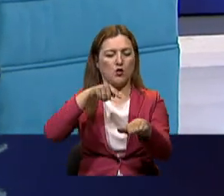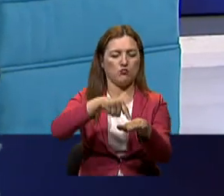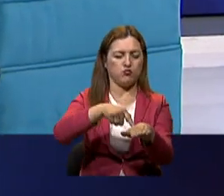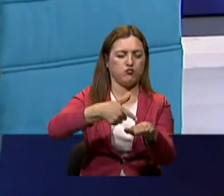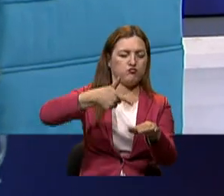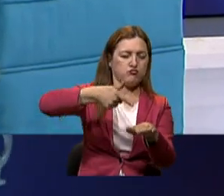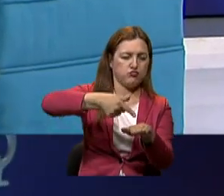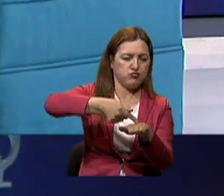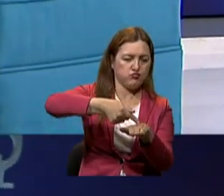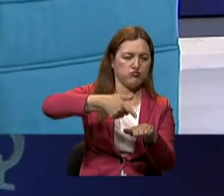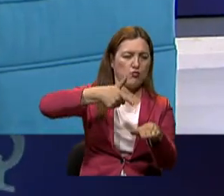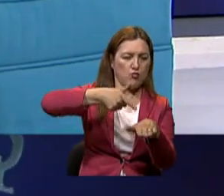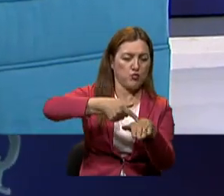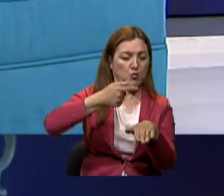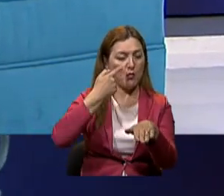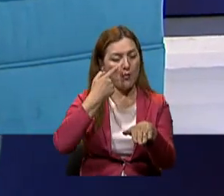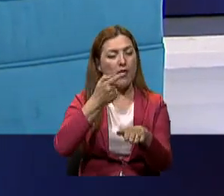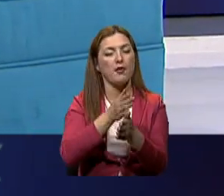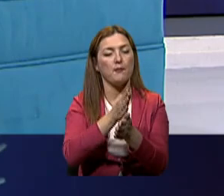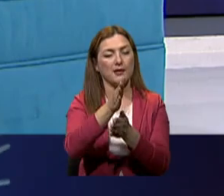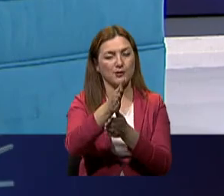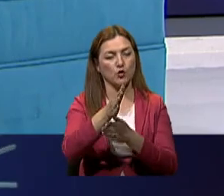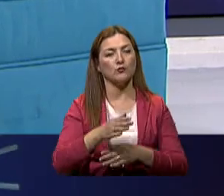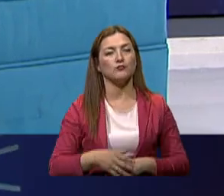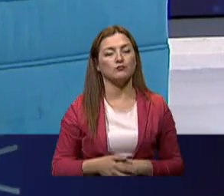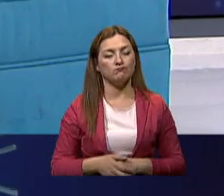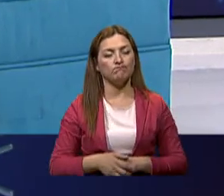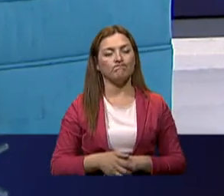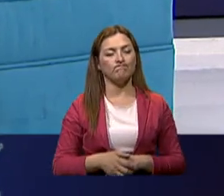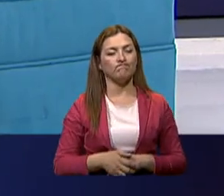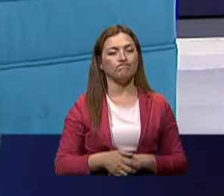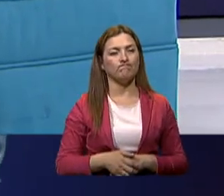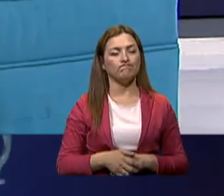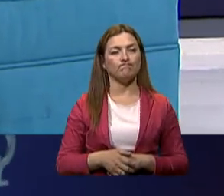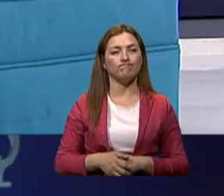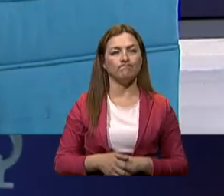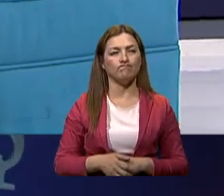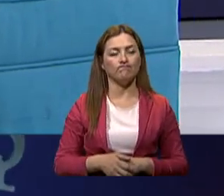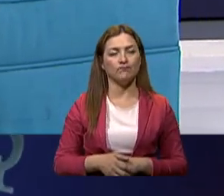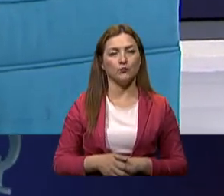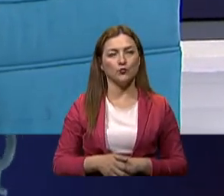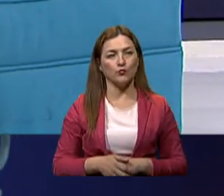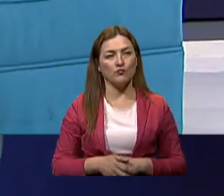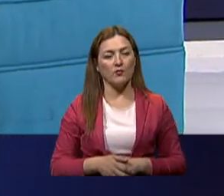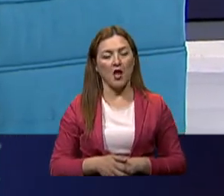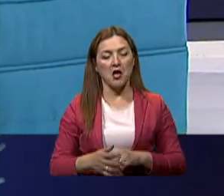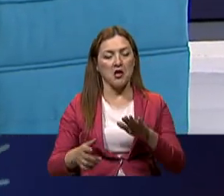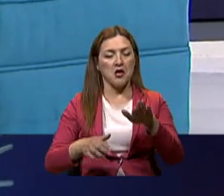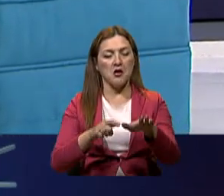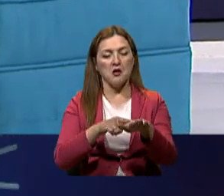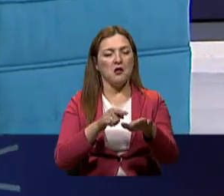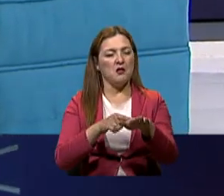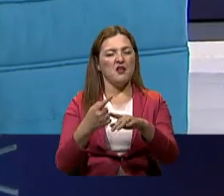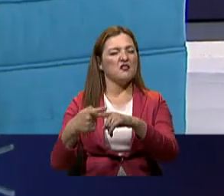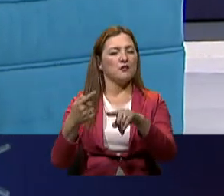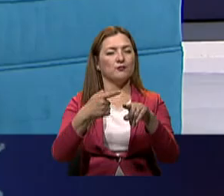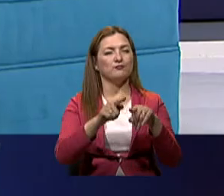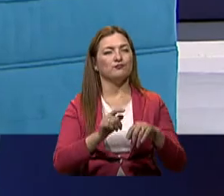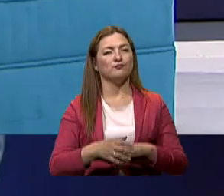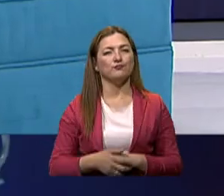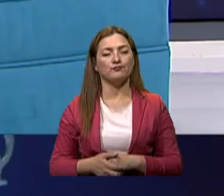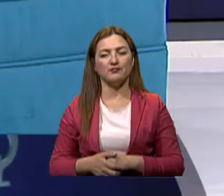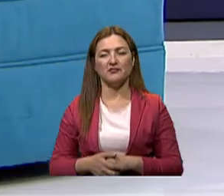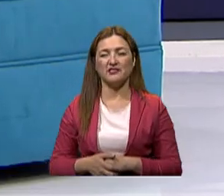ya es, como es la especialidad, una revascularización, la utilización de hacer un bypass, colocación de stents, etcétera. Ya